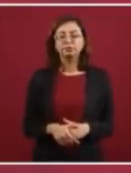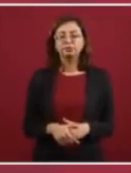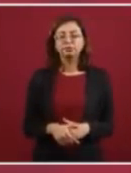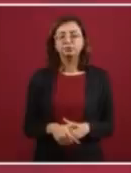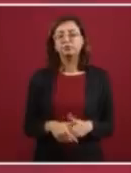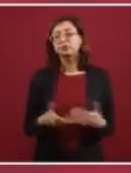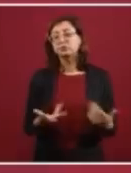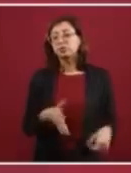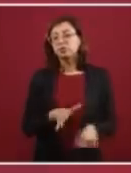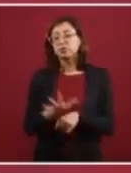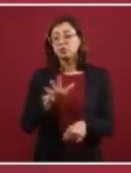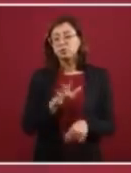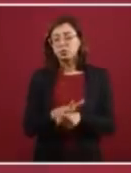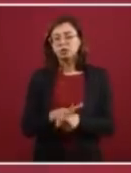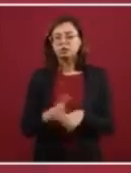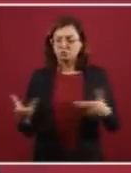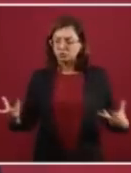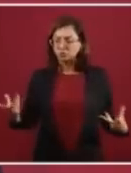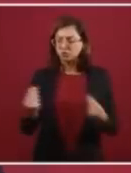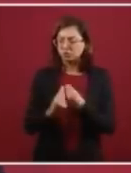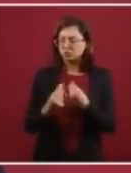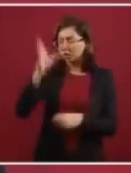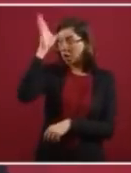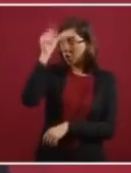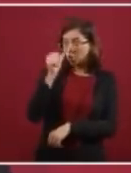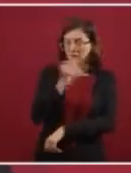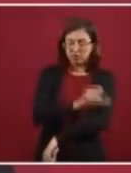establecer un convenio de coordinación,